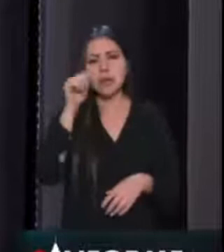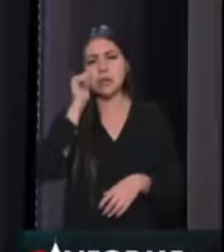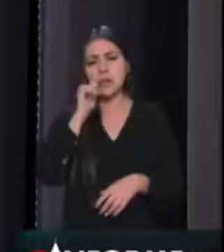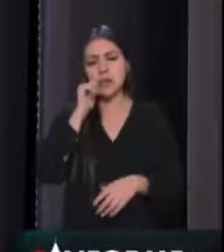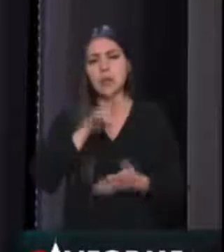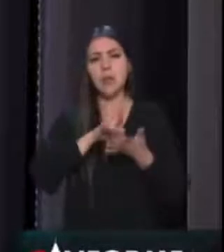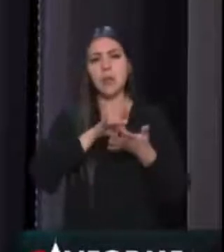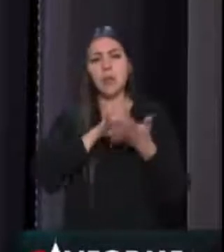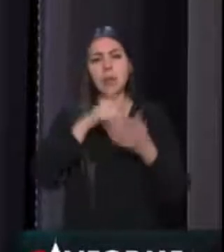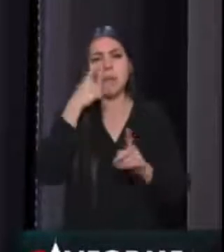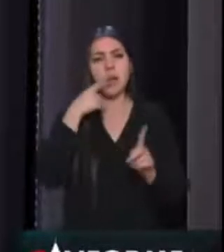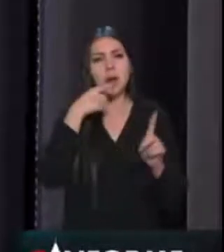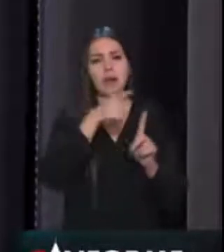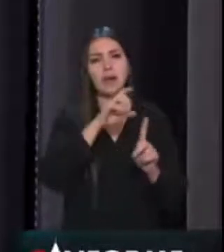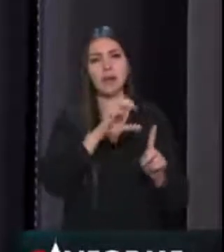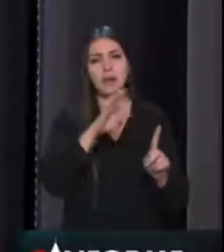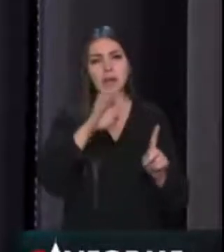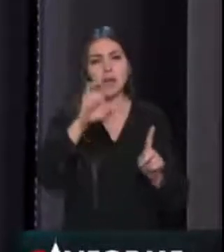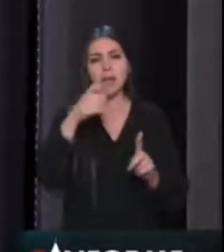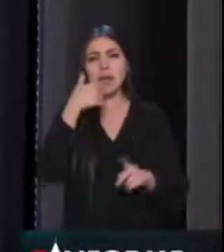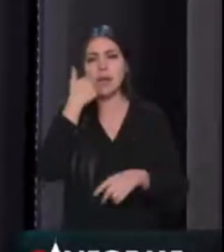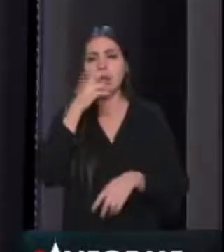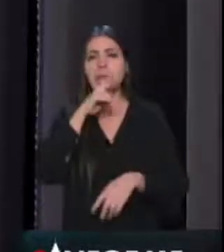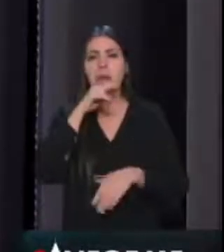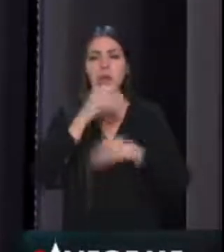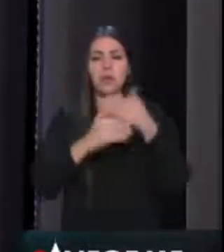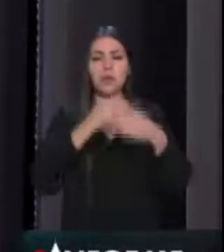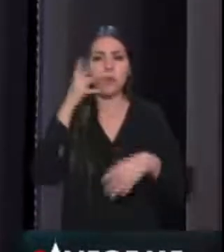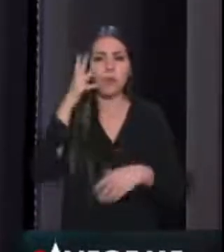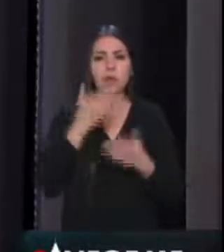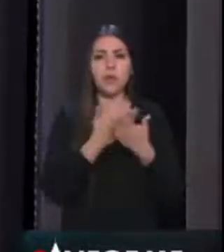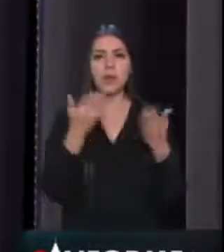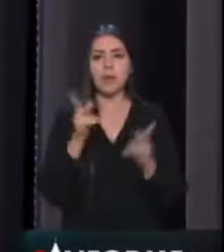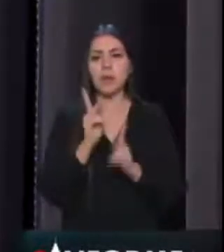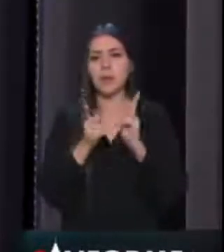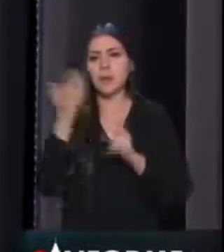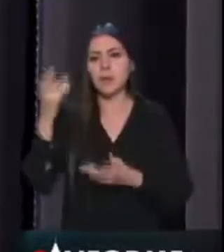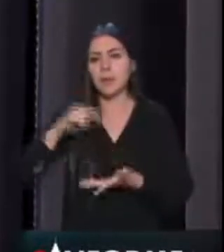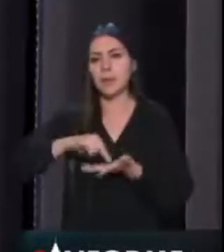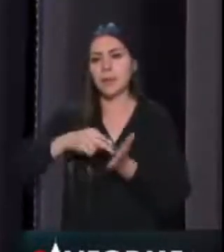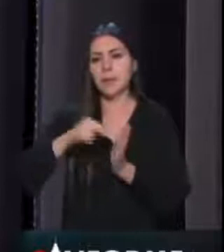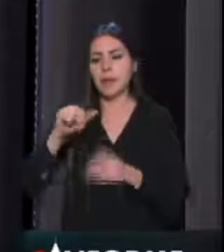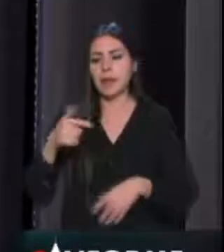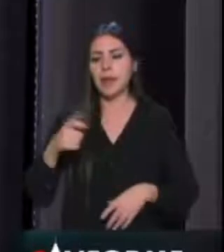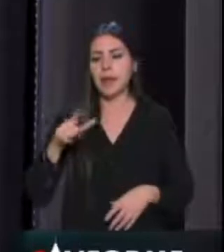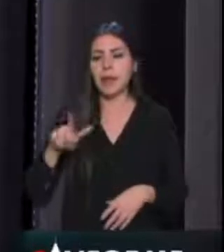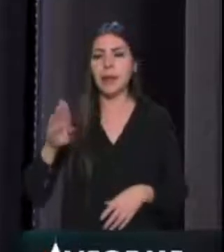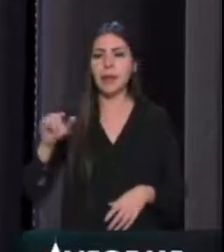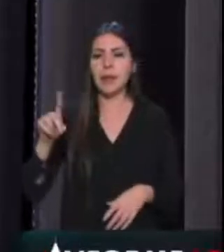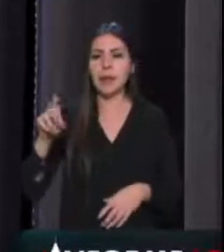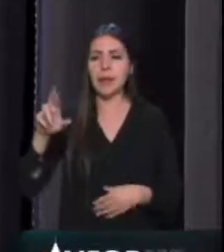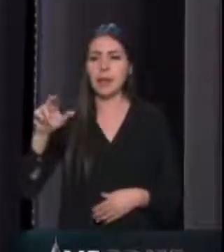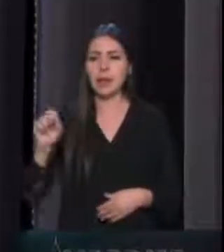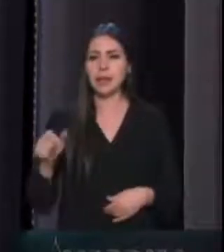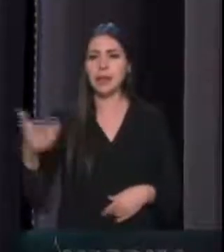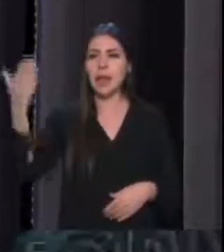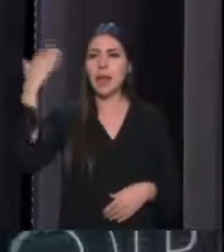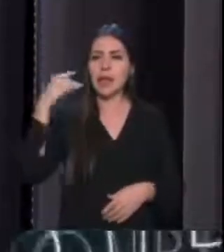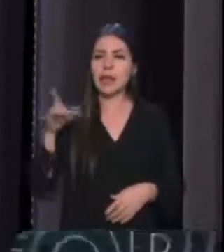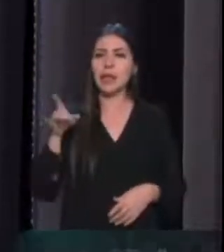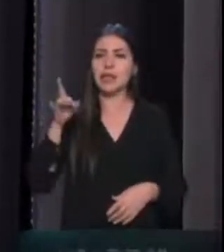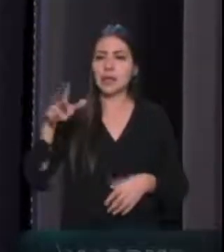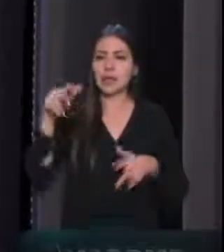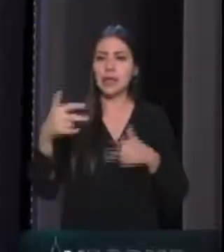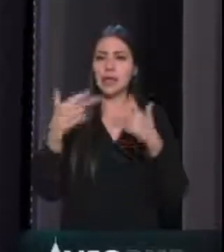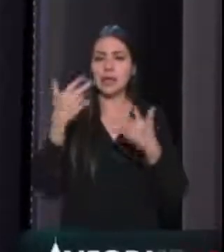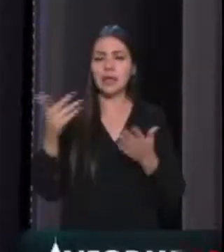Sobre esta iniciativa vamos a conversar el día de hoy con el ingeniero Ángel Valderas, que ya ha estado con nosotros en otras ocasiones. Usted lo conoce,